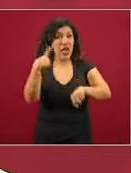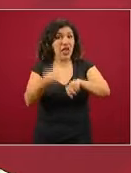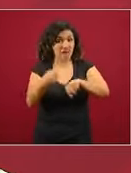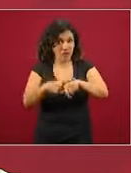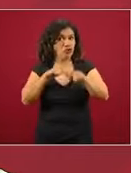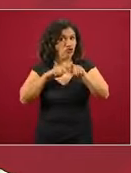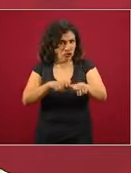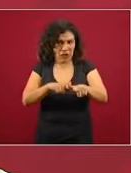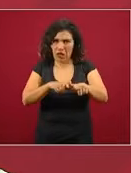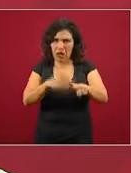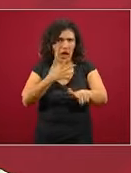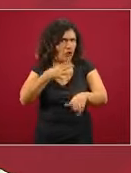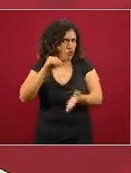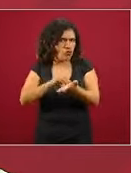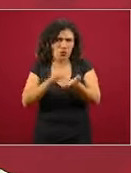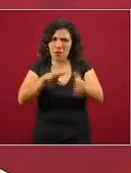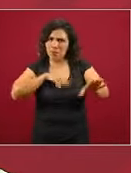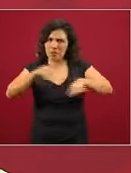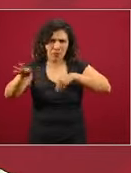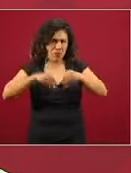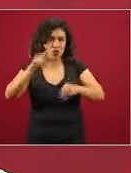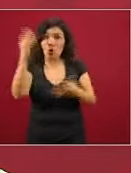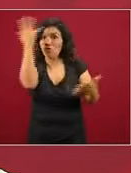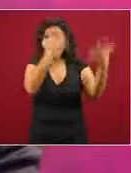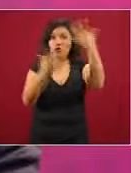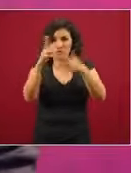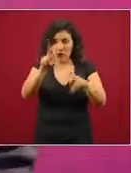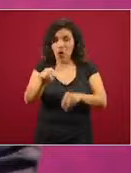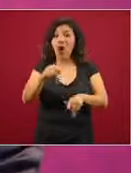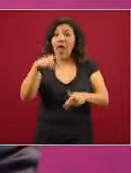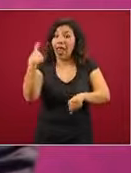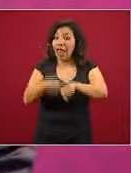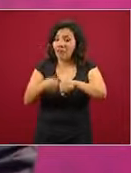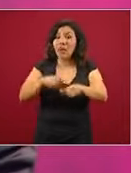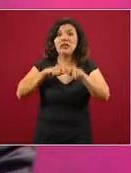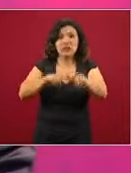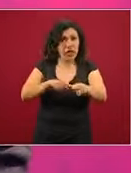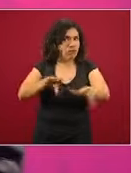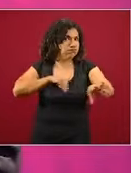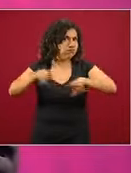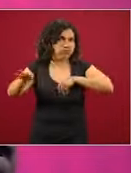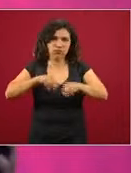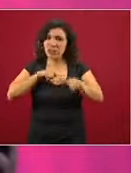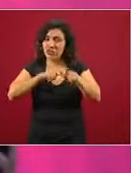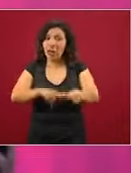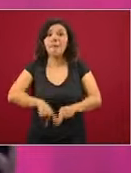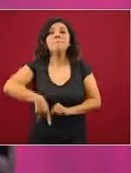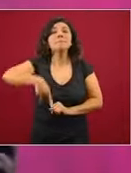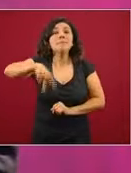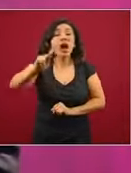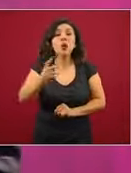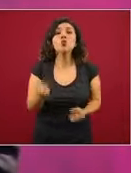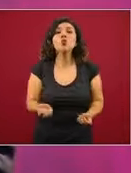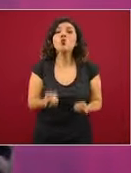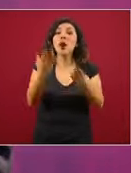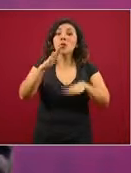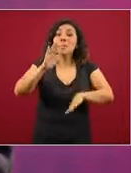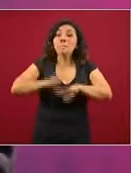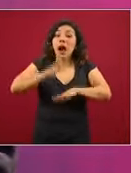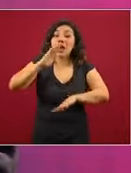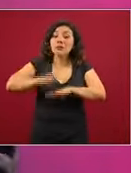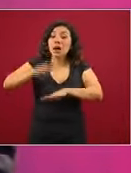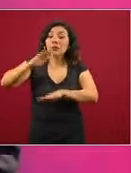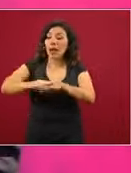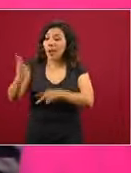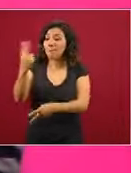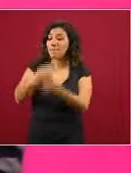la epidemia sigue activa, que no haya confusión alguna. La epidemia sigue activa, pero el número de casos que se